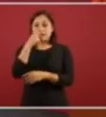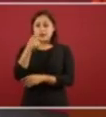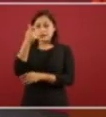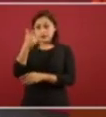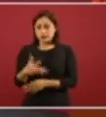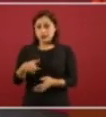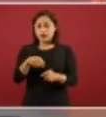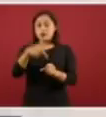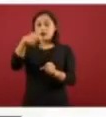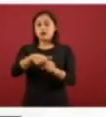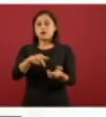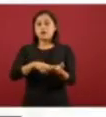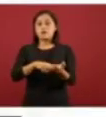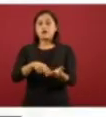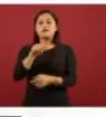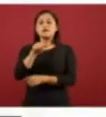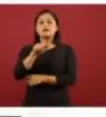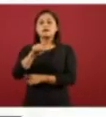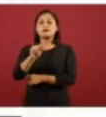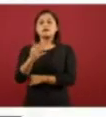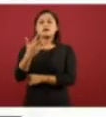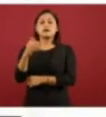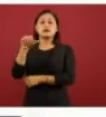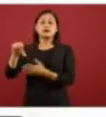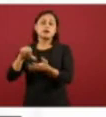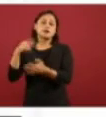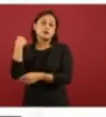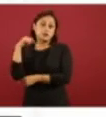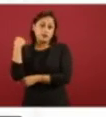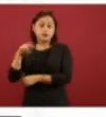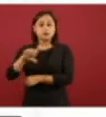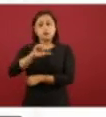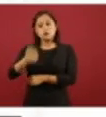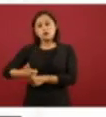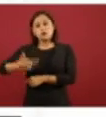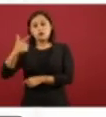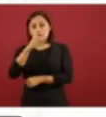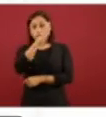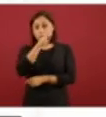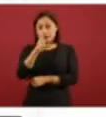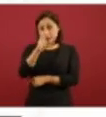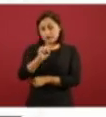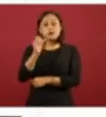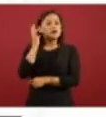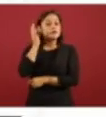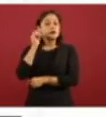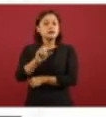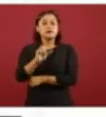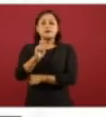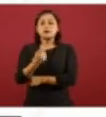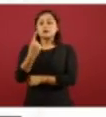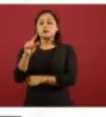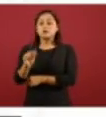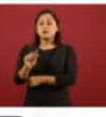en 17.75 Centro Tabasco, mientras que la más cara en La Paz, Baja California, 21.82 pesos